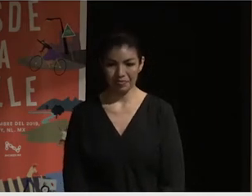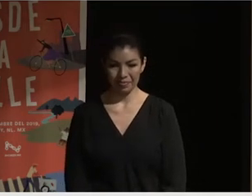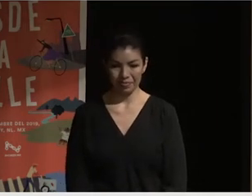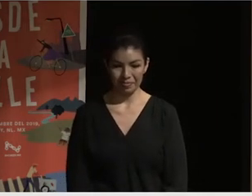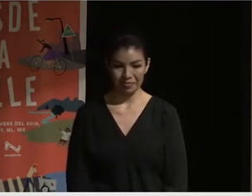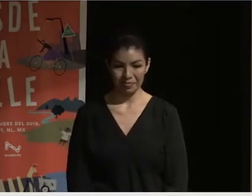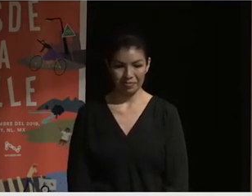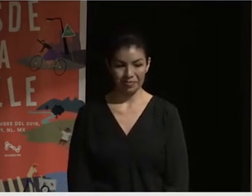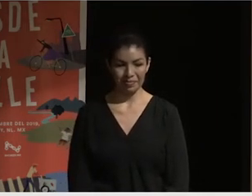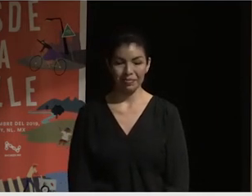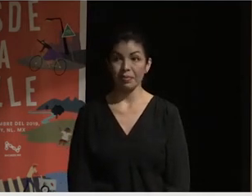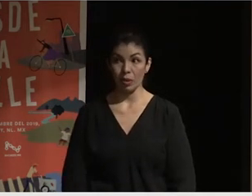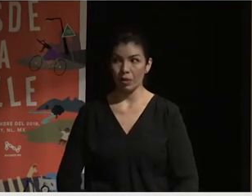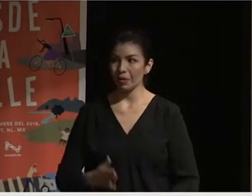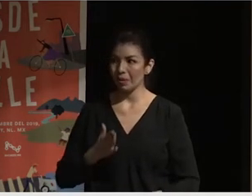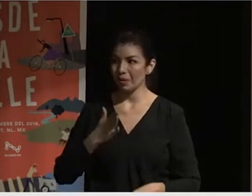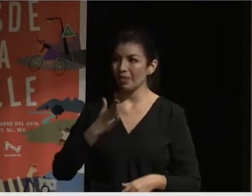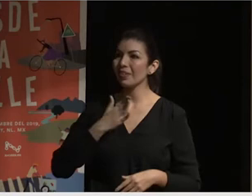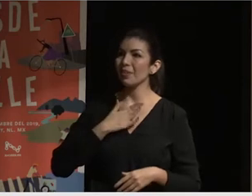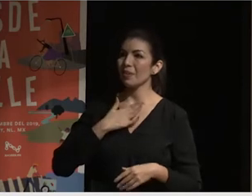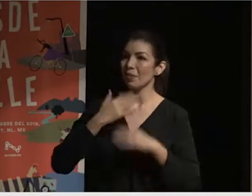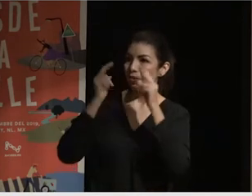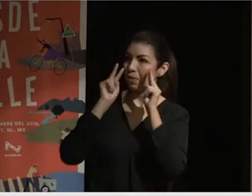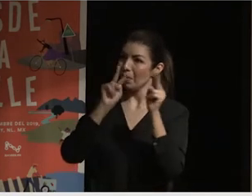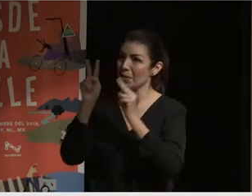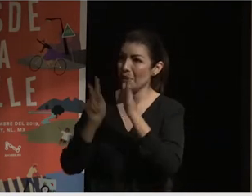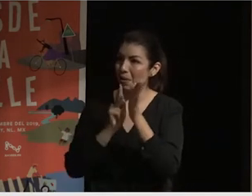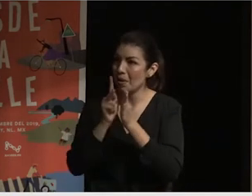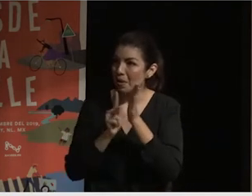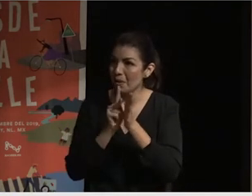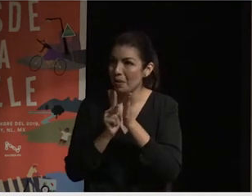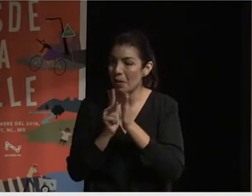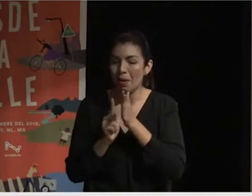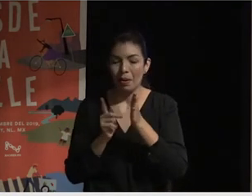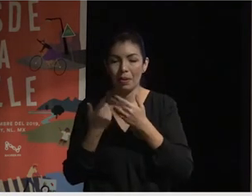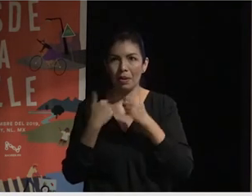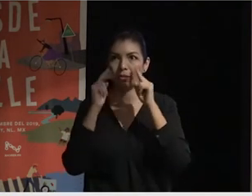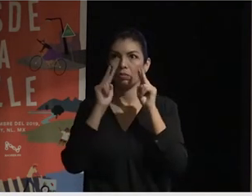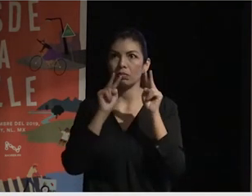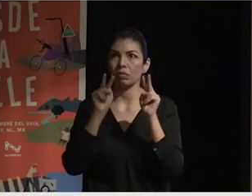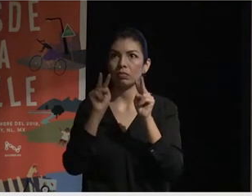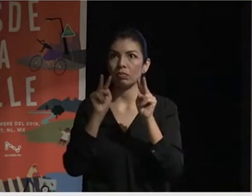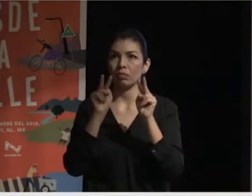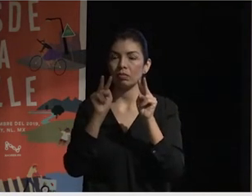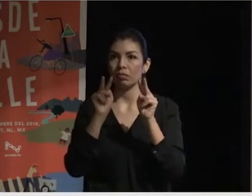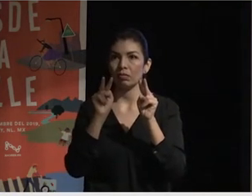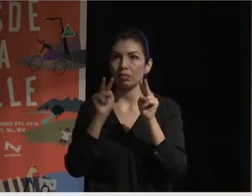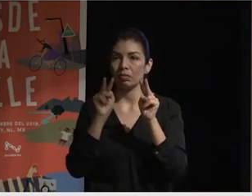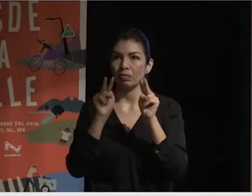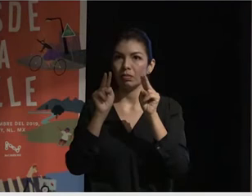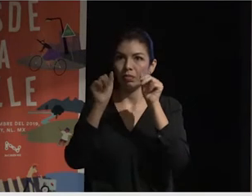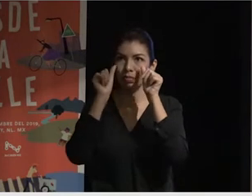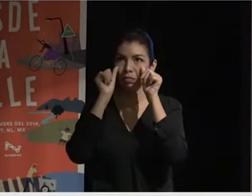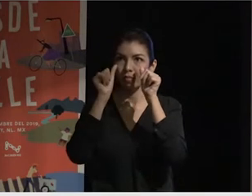Bueno, cuando yo terminé de ver este video, vi todos los argumentos que nosotros traíamos en él, y lo primero que pensé, dije, me